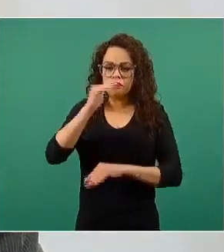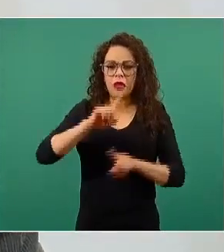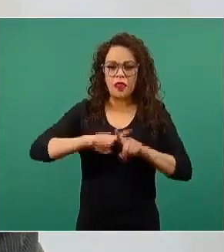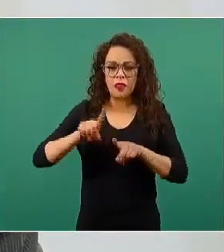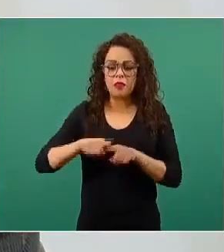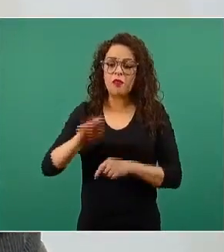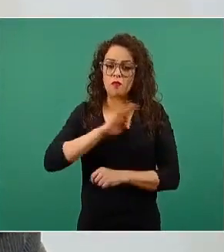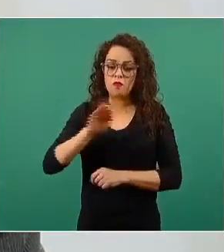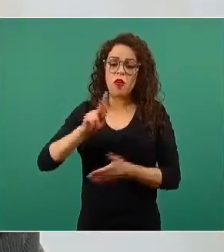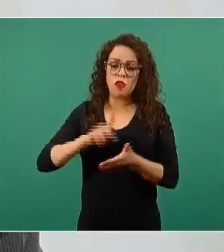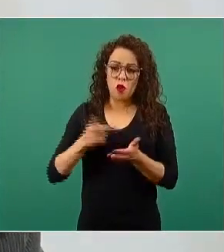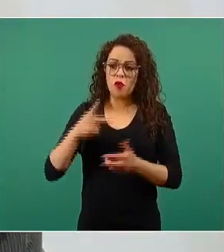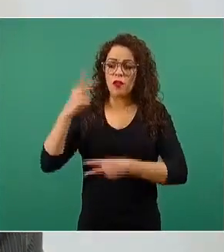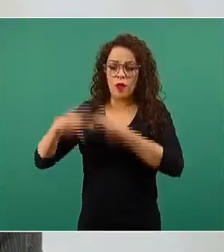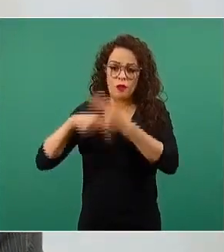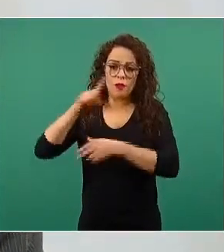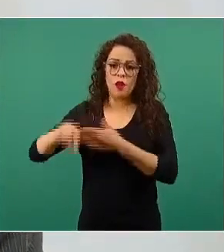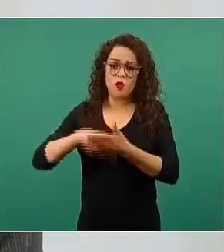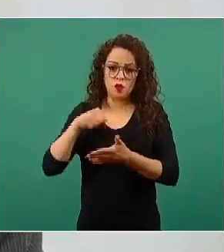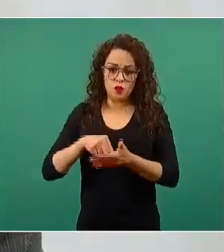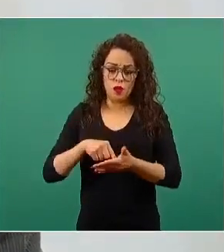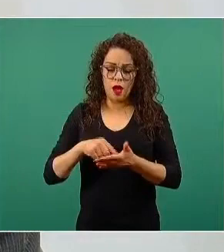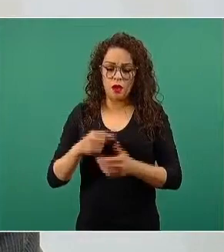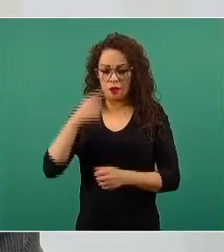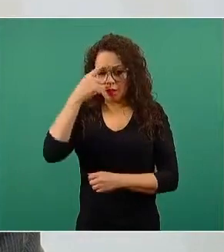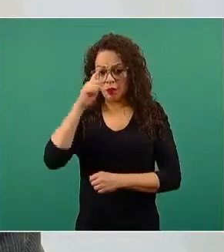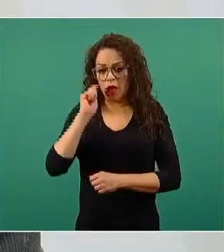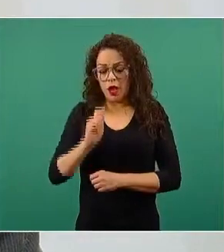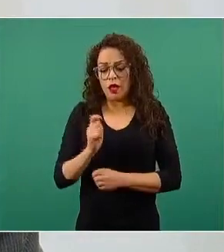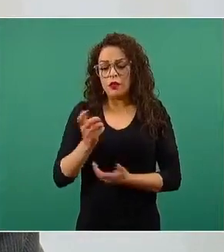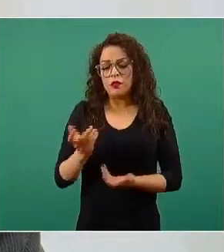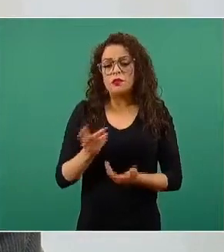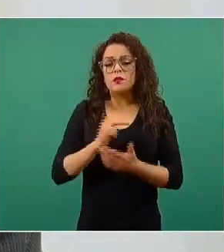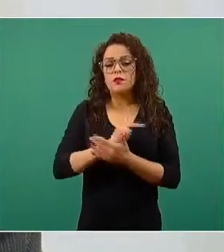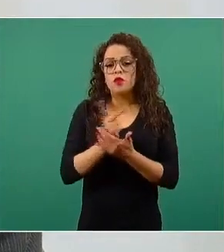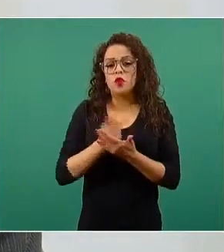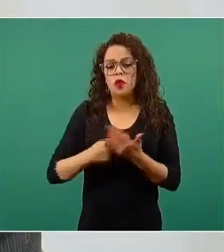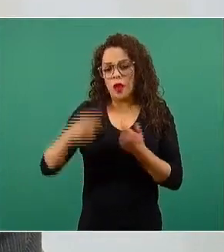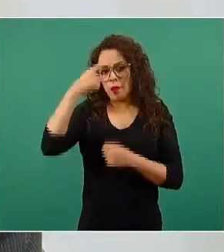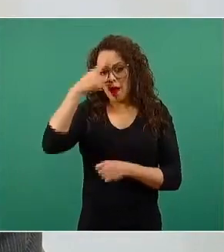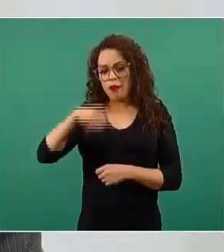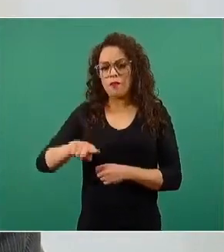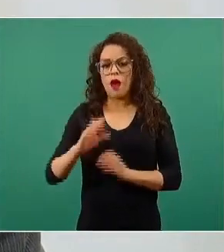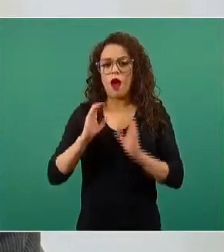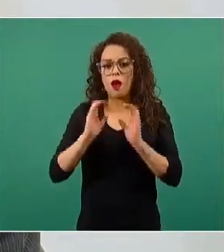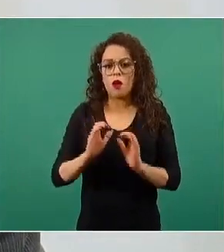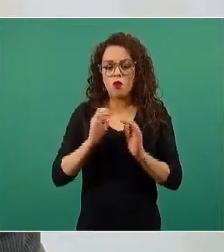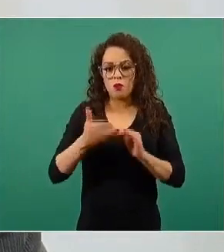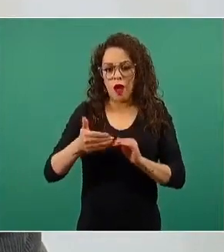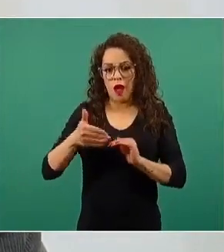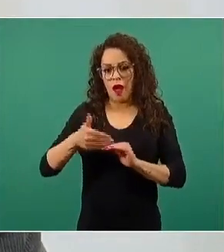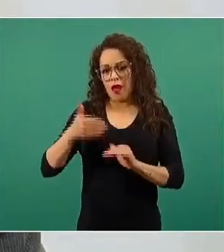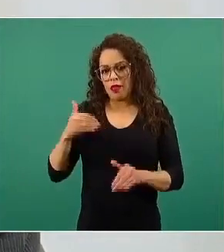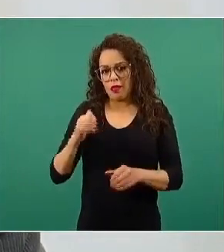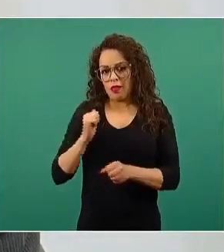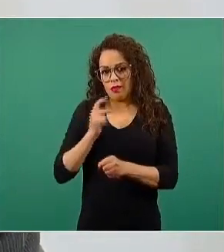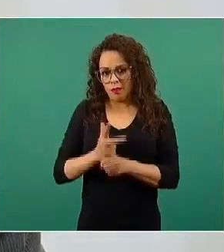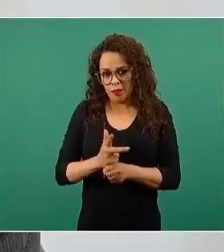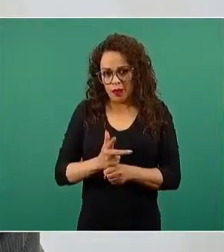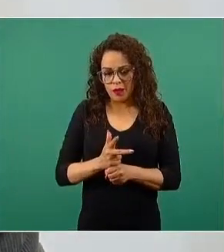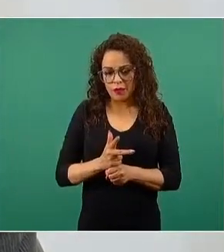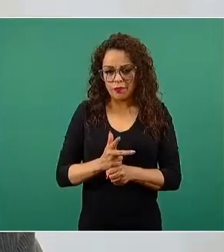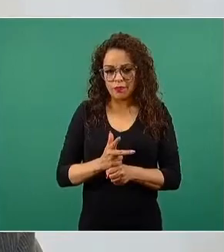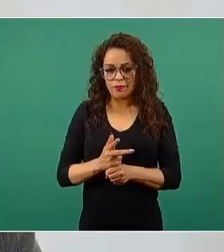la invitación. En temas de coberturas, de programas preventivos también tenemos que, pues en